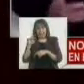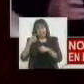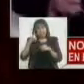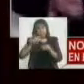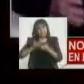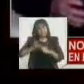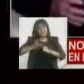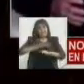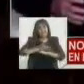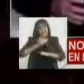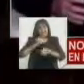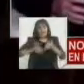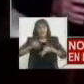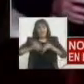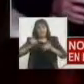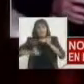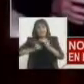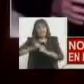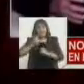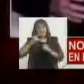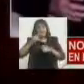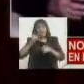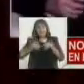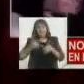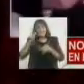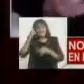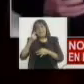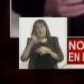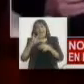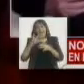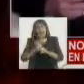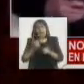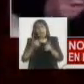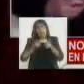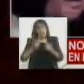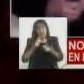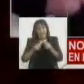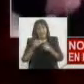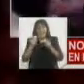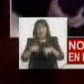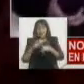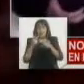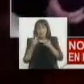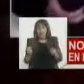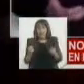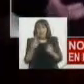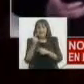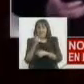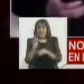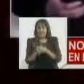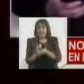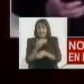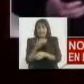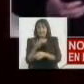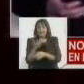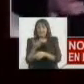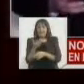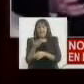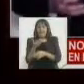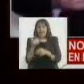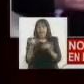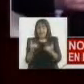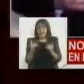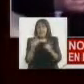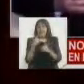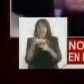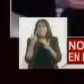precedentes a acciones de la Corte Internacional de Justicia para actuar y para hacerlo con urgencia, que es,